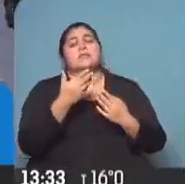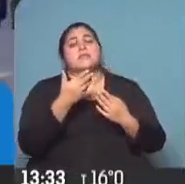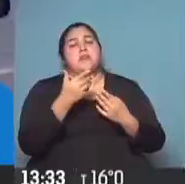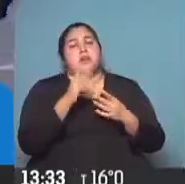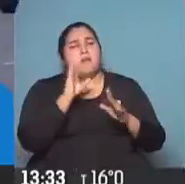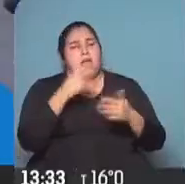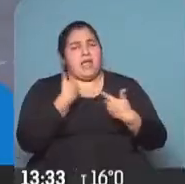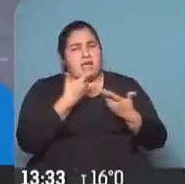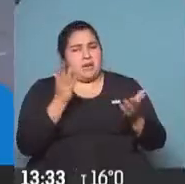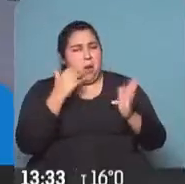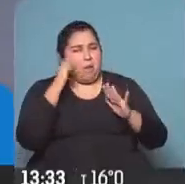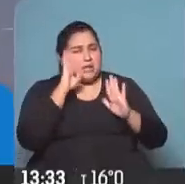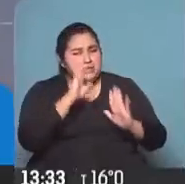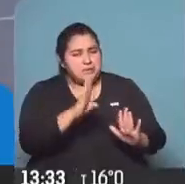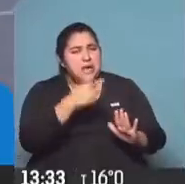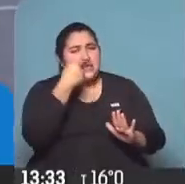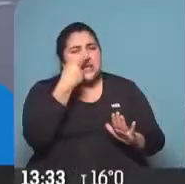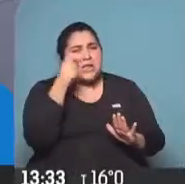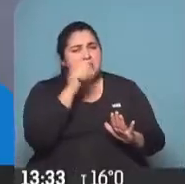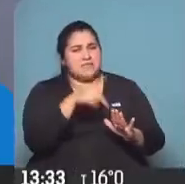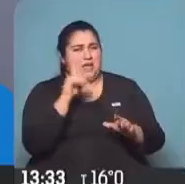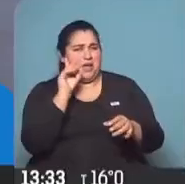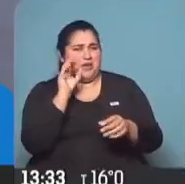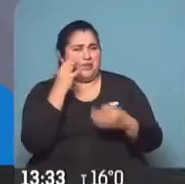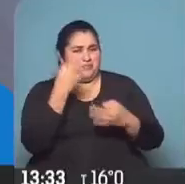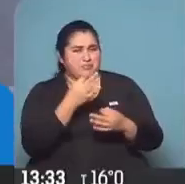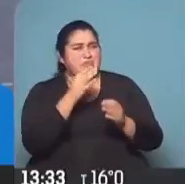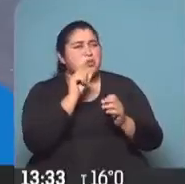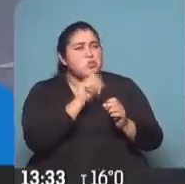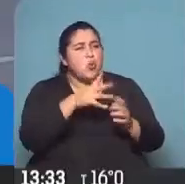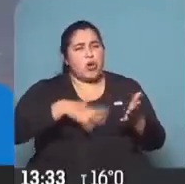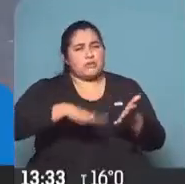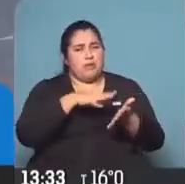cuando los intereses de grandes vicios